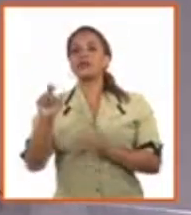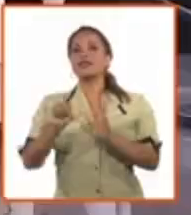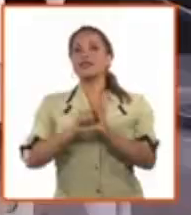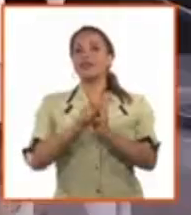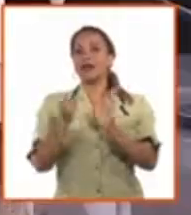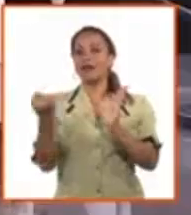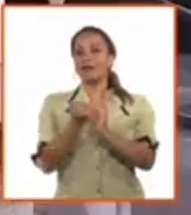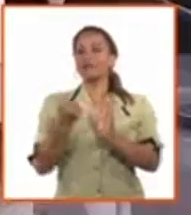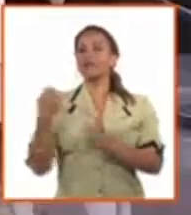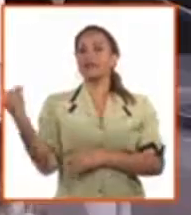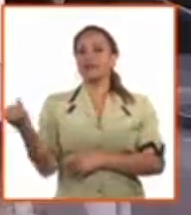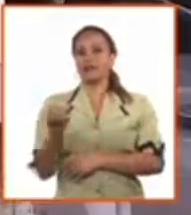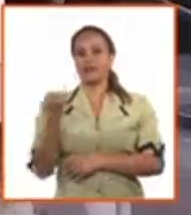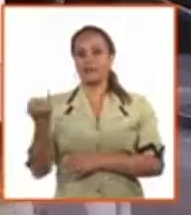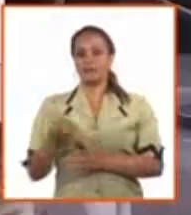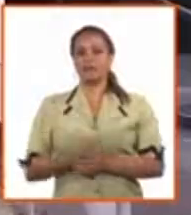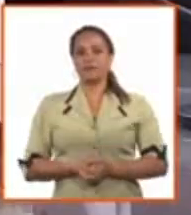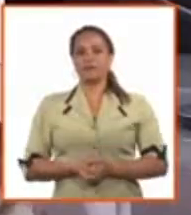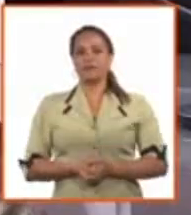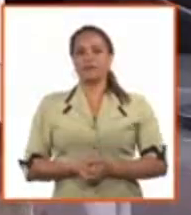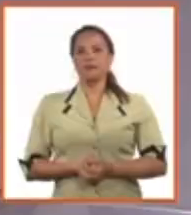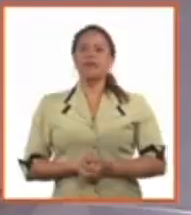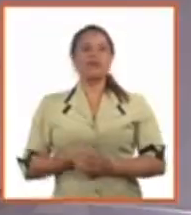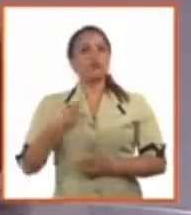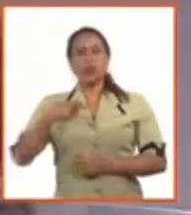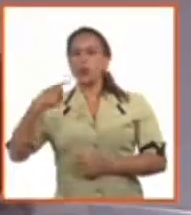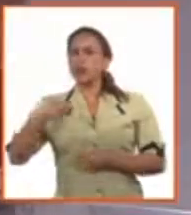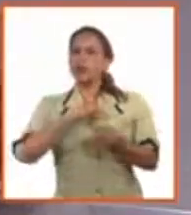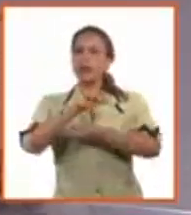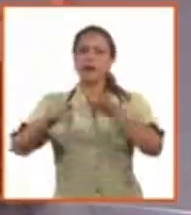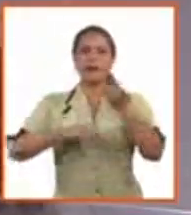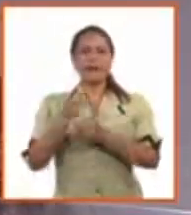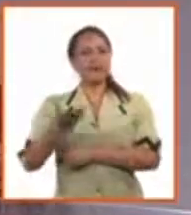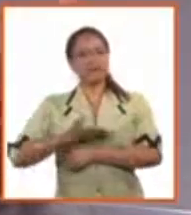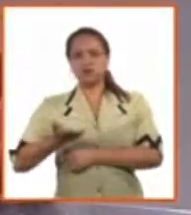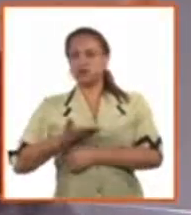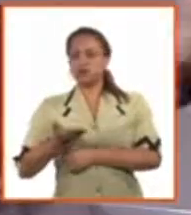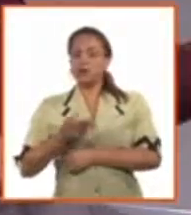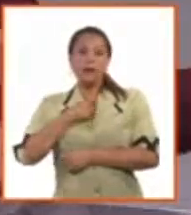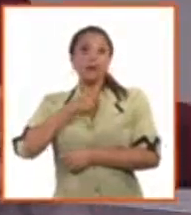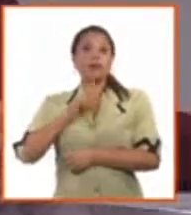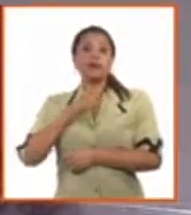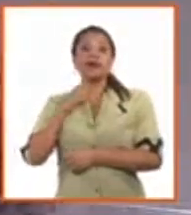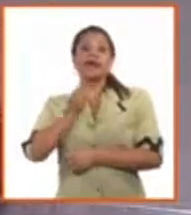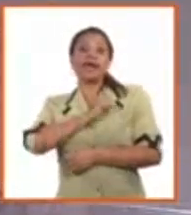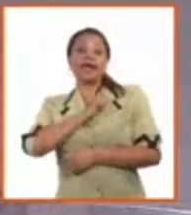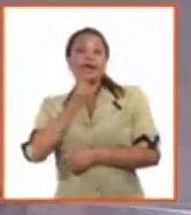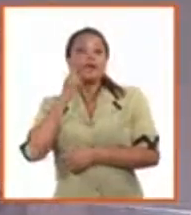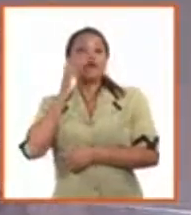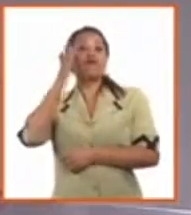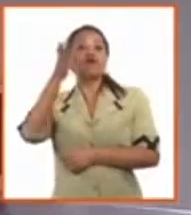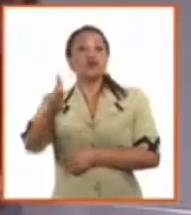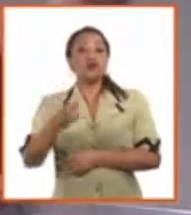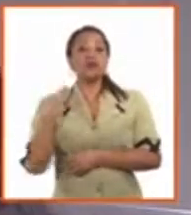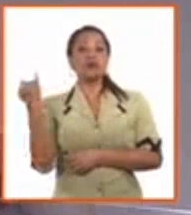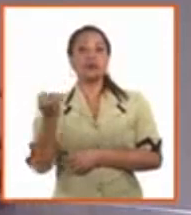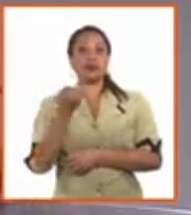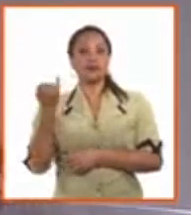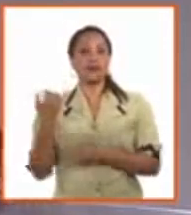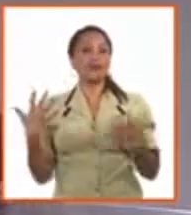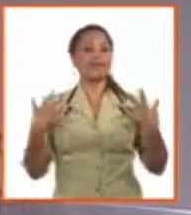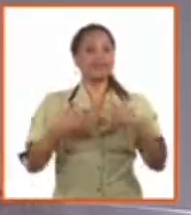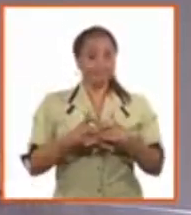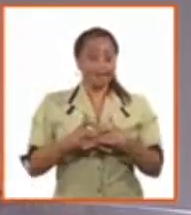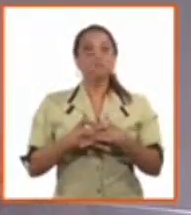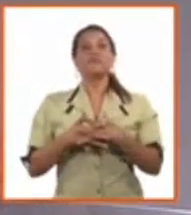proceso de desarrollo del software cada vez más exigente y cambio en buscadores muy rápido es hoy si queremos además tener una visibilidad internacional